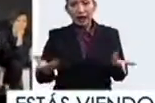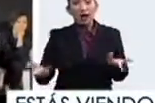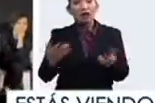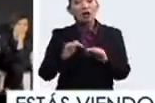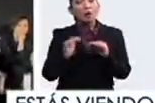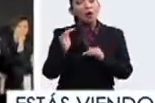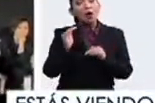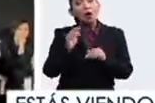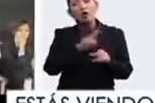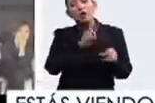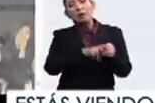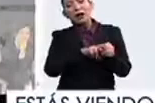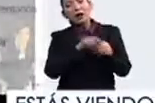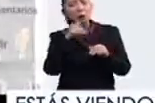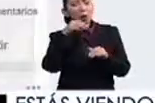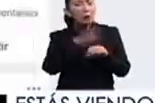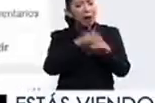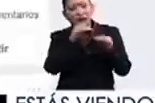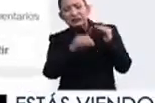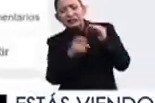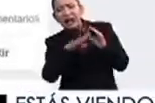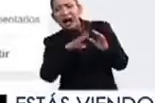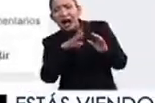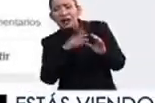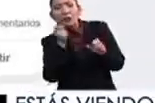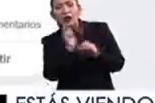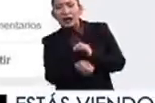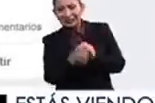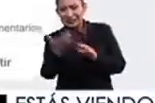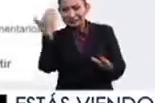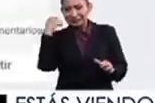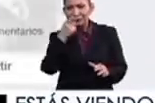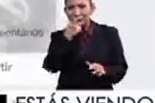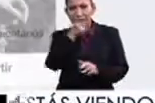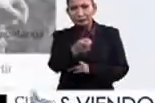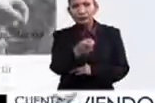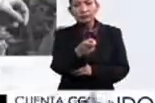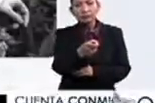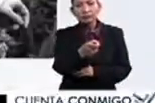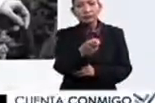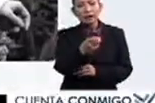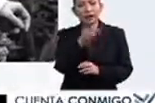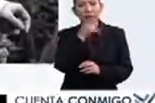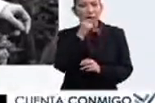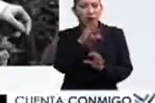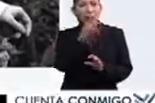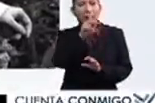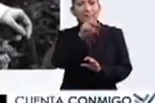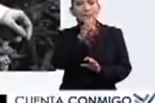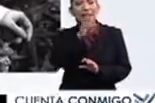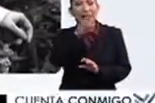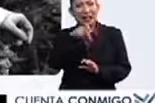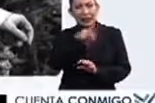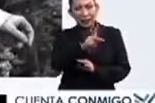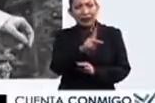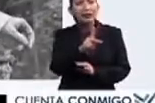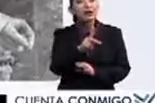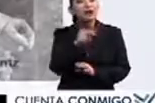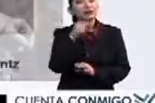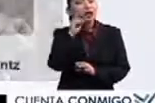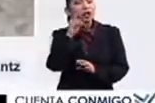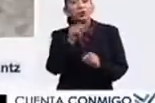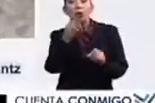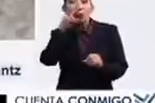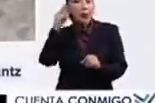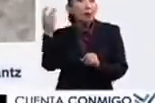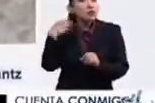infraordinario, tomando en cuenta la definición que hacía implícitamente Perec, ¿no? Creo que no vemos